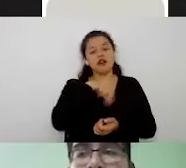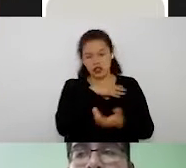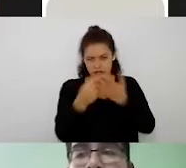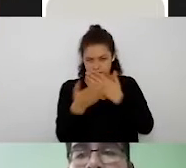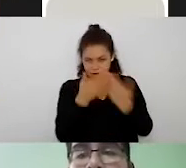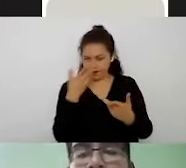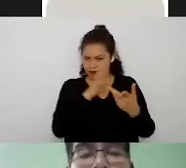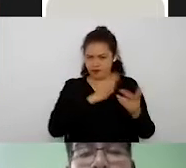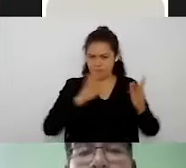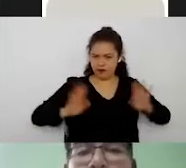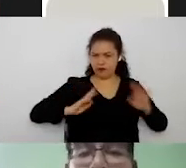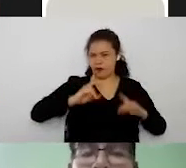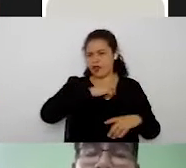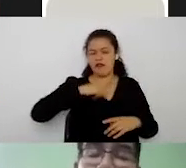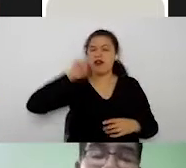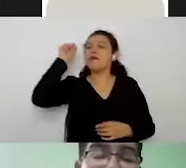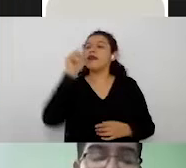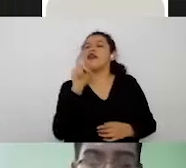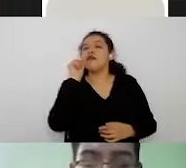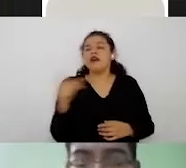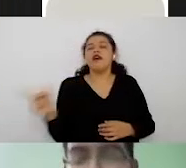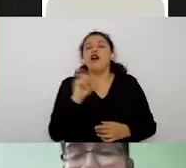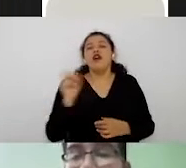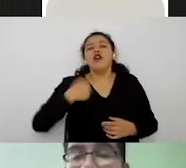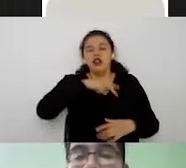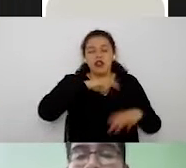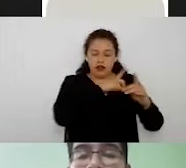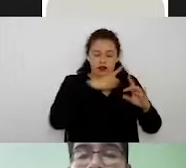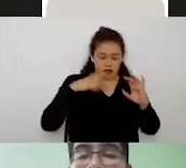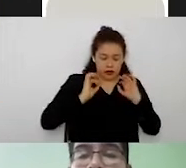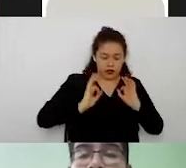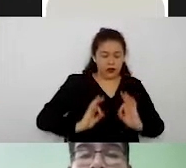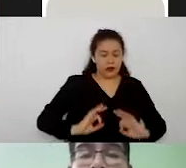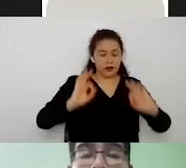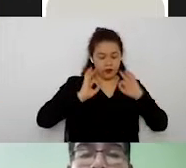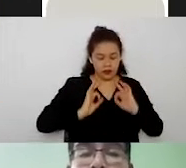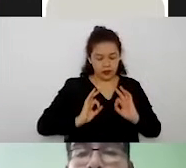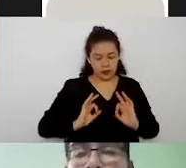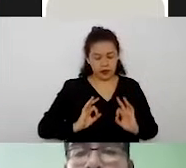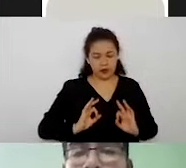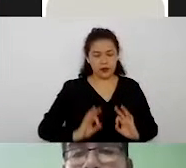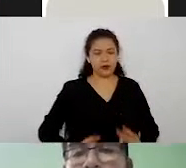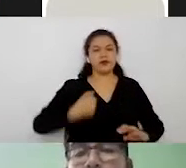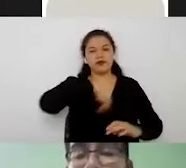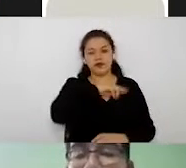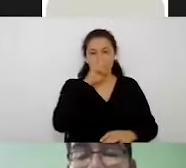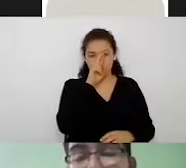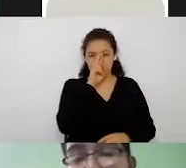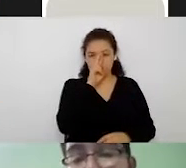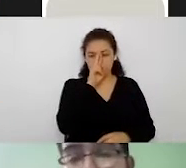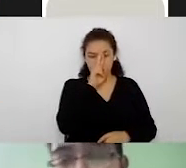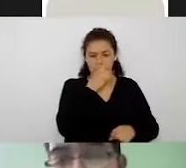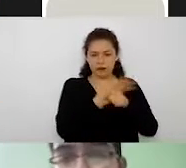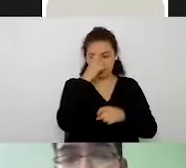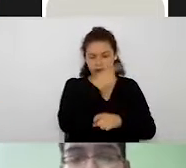eh, la misma en cuanto a que tenemos que tener calma, tenemos que tener la responsabilidad de protegernos